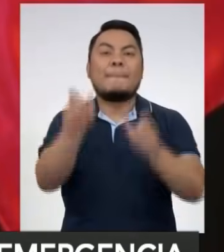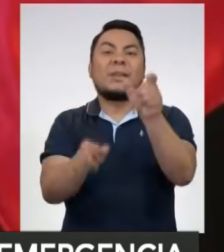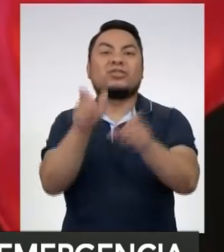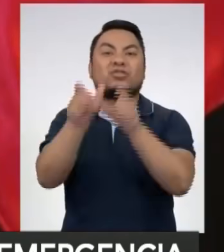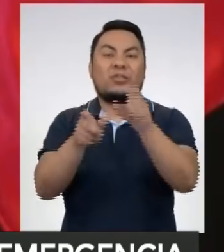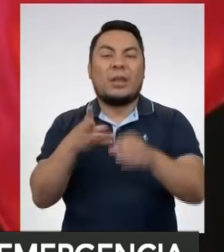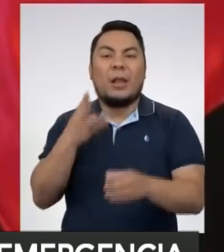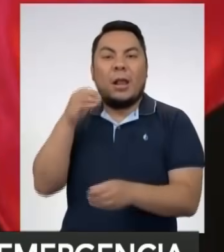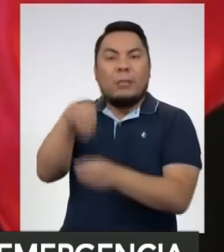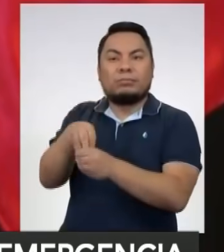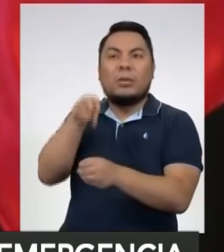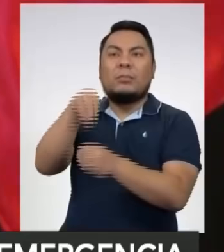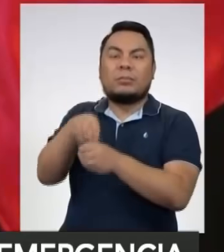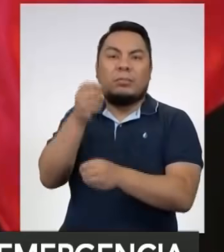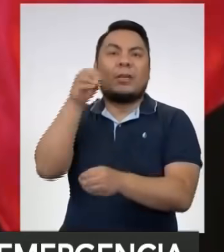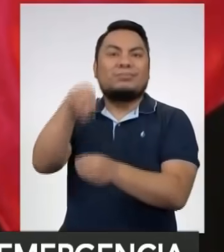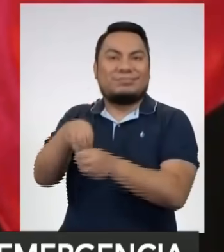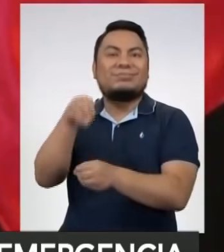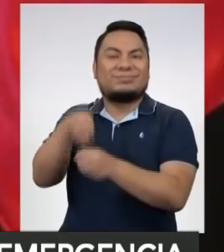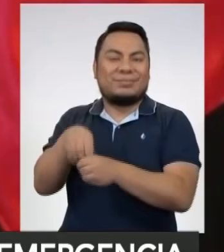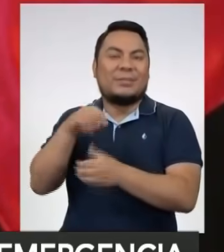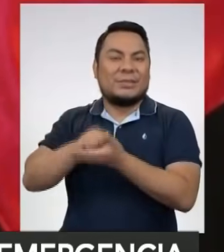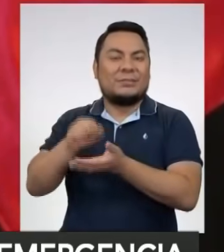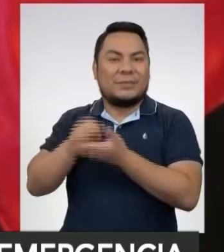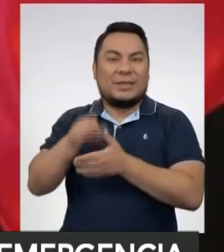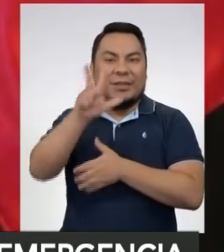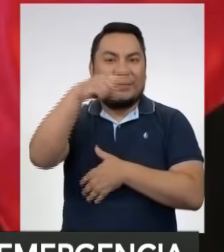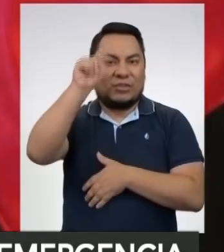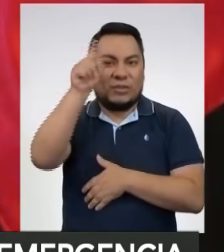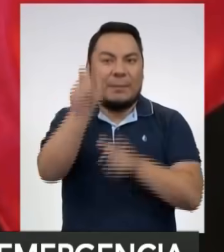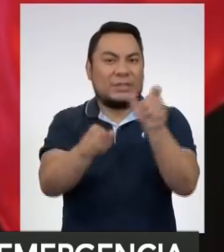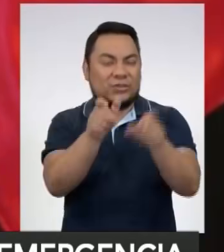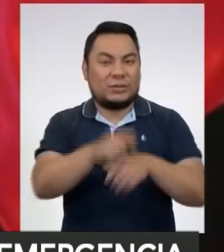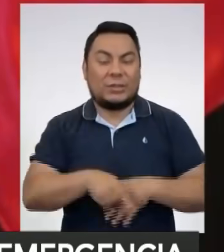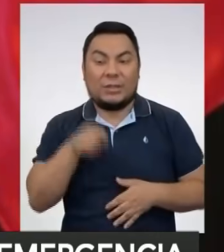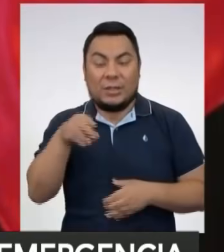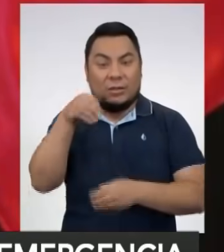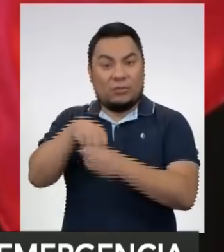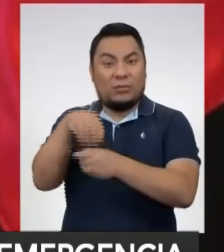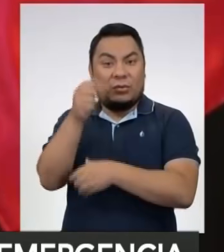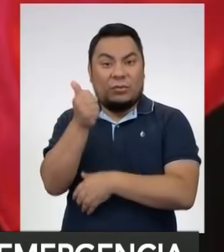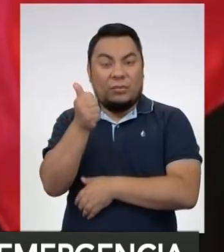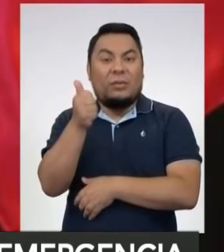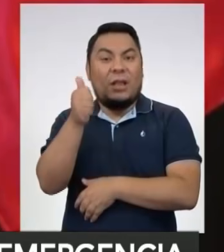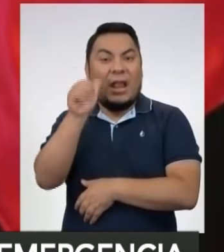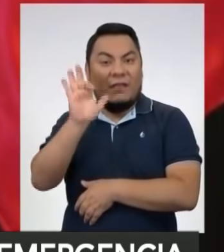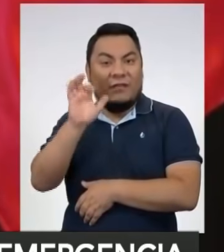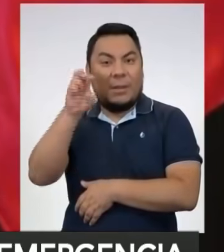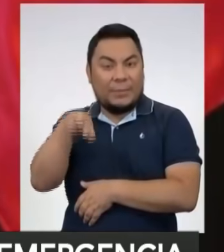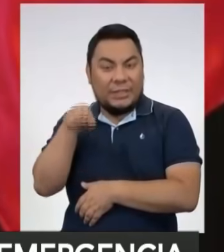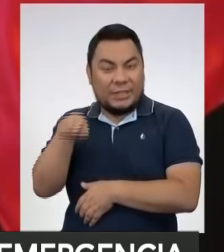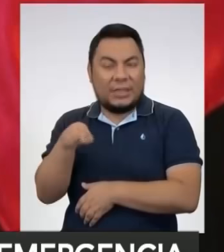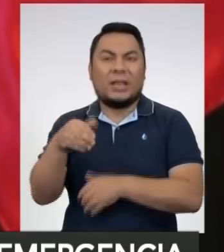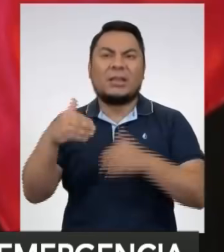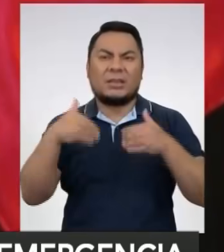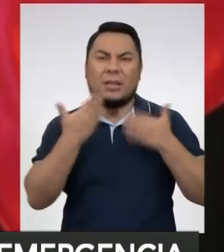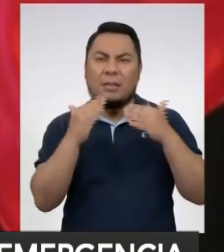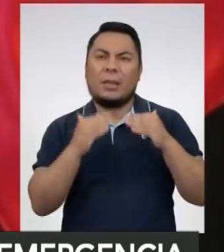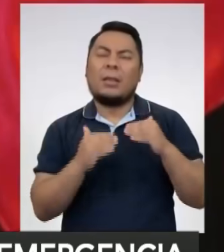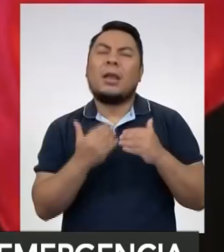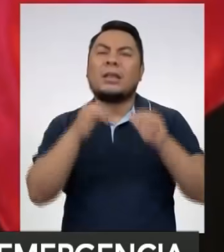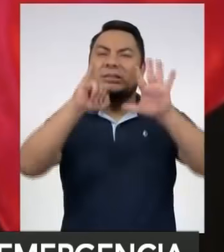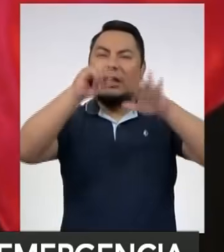aportantes, 3 millones de aportantes. El fondo de AFPs tiene un poco más de 6